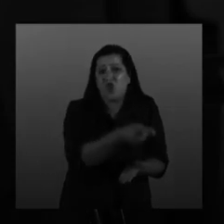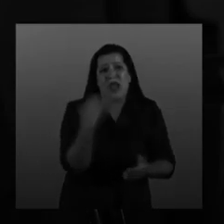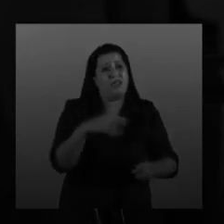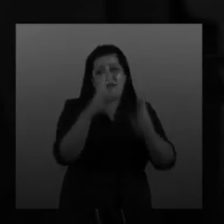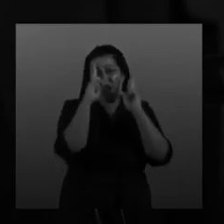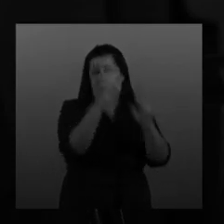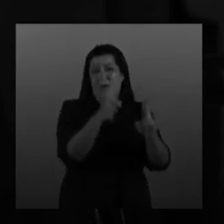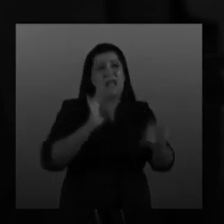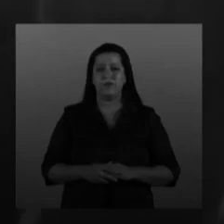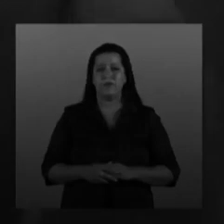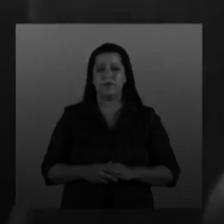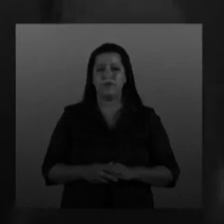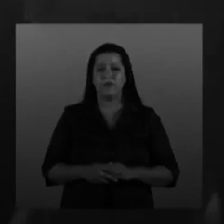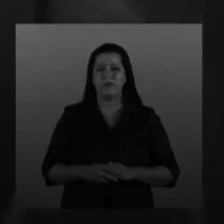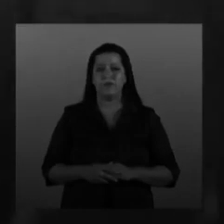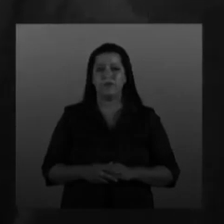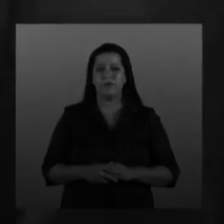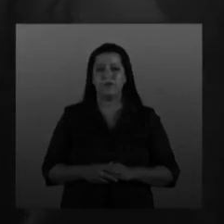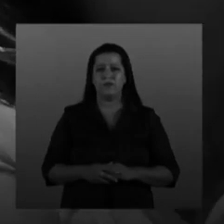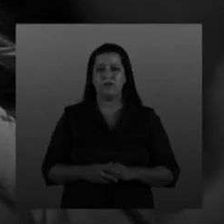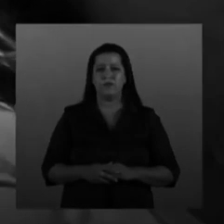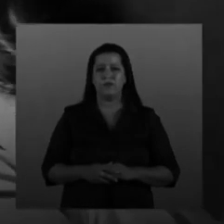a disponer libremente de sus cuerpos.